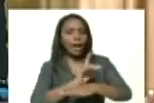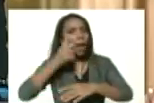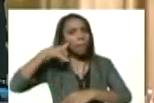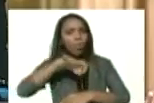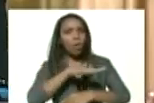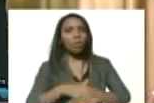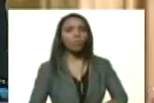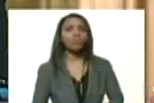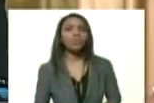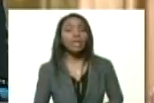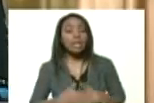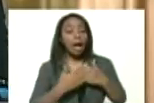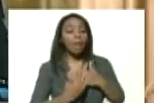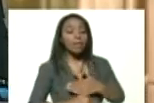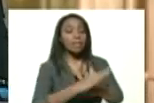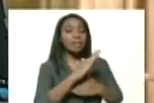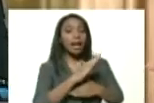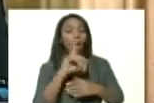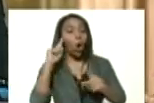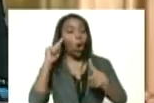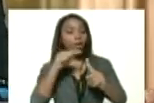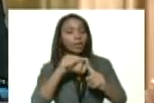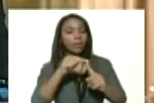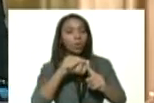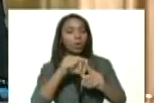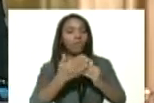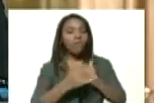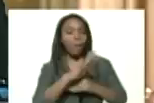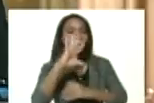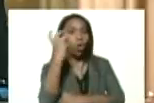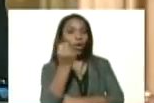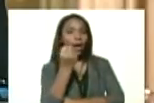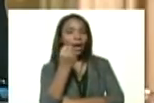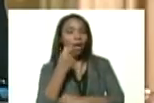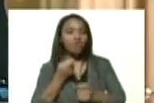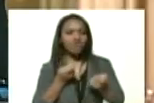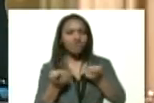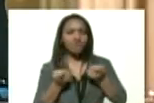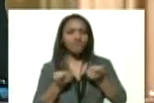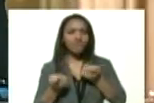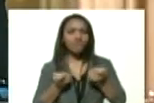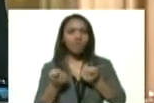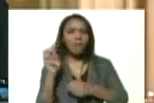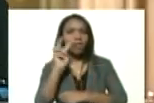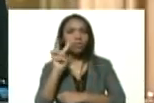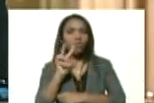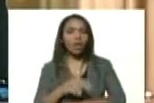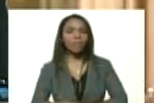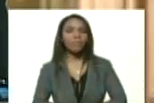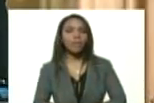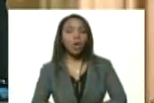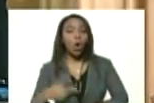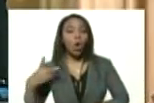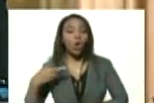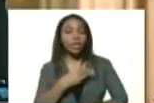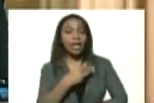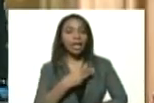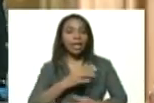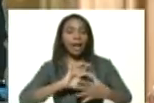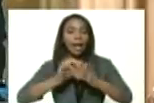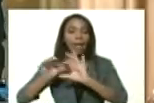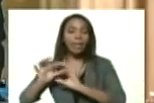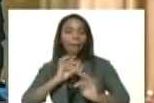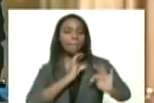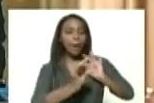y avanzar en un objetivo que vamos a lograr controlar la pandemia en venezuela- cortar las cadenas de transmisión